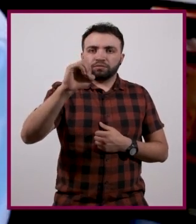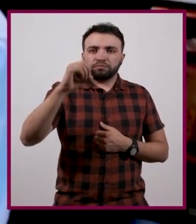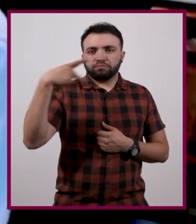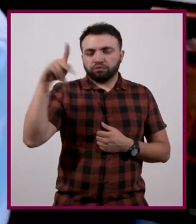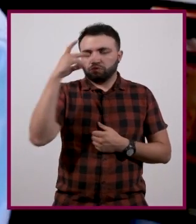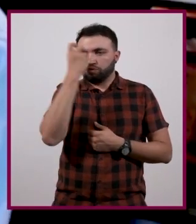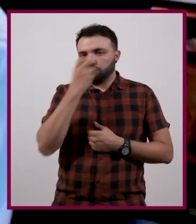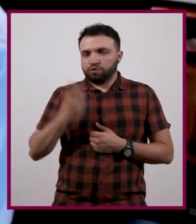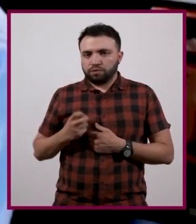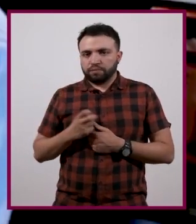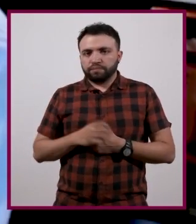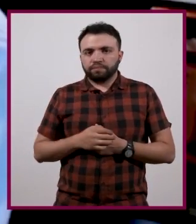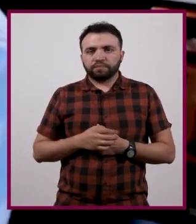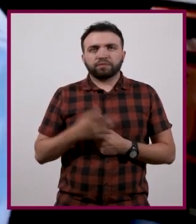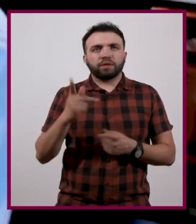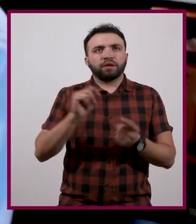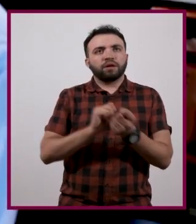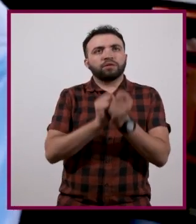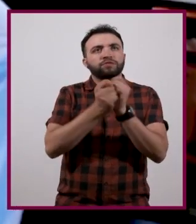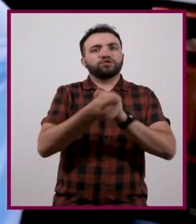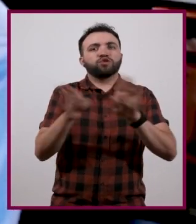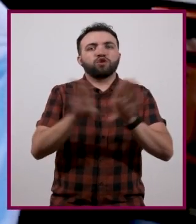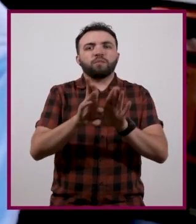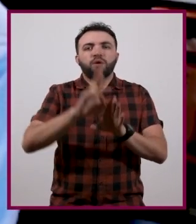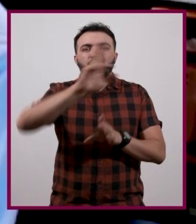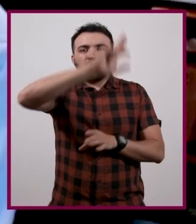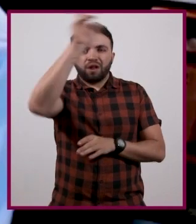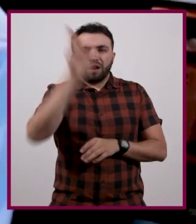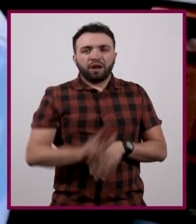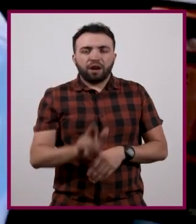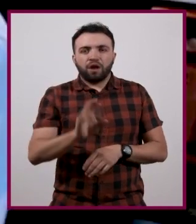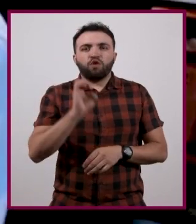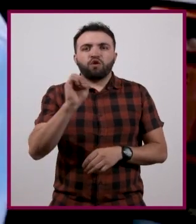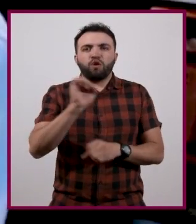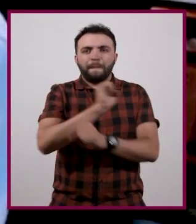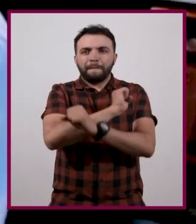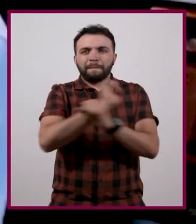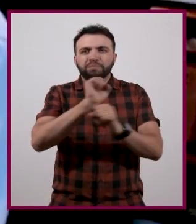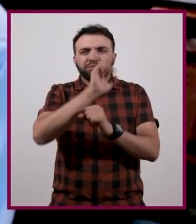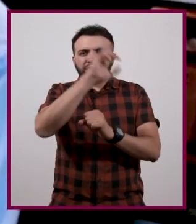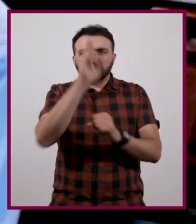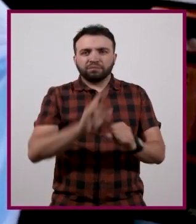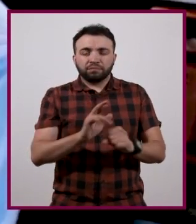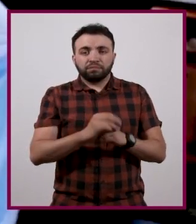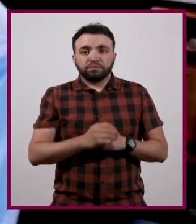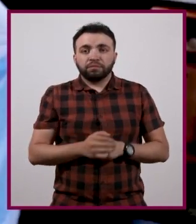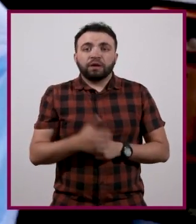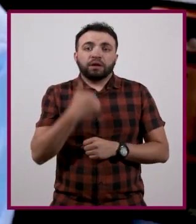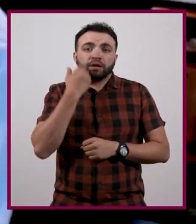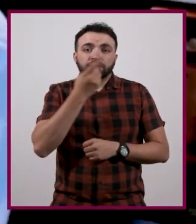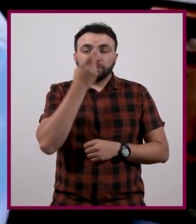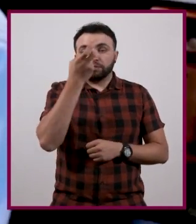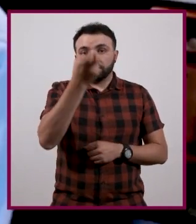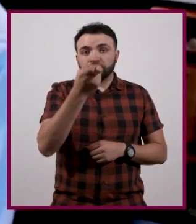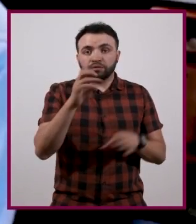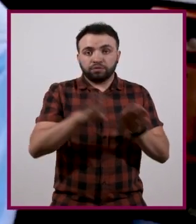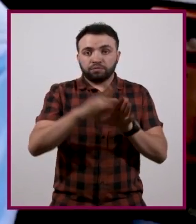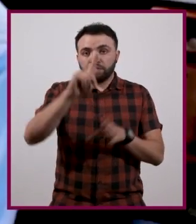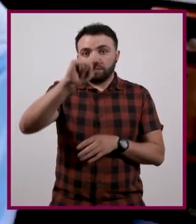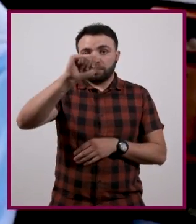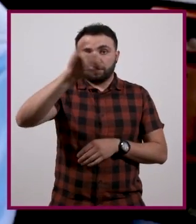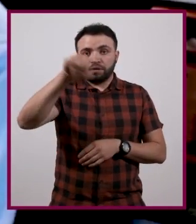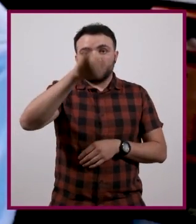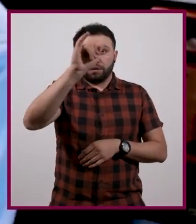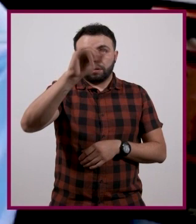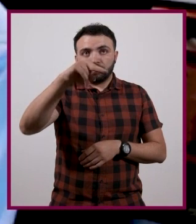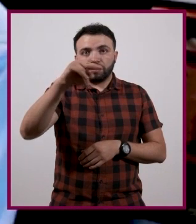Normalmente se traduce como rayo, como trueno. Y es cierto que en la zona arqueológica del Tajín, en